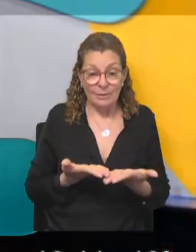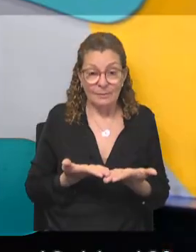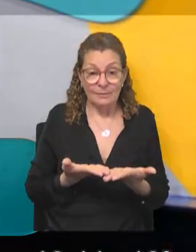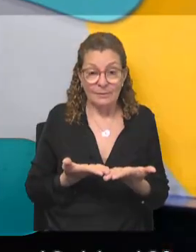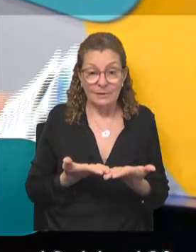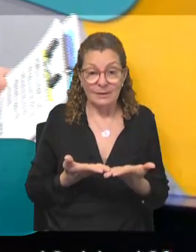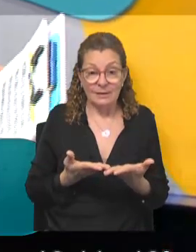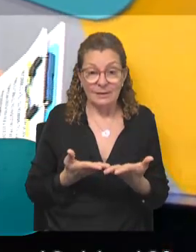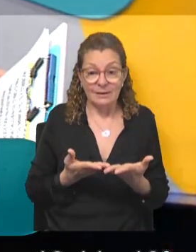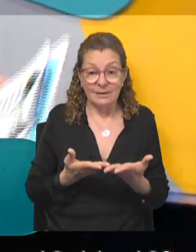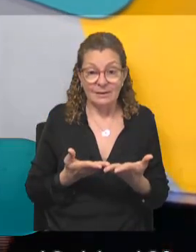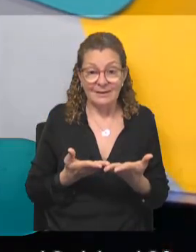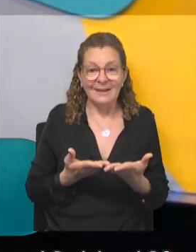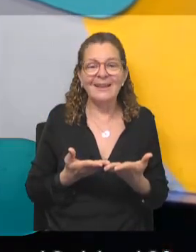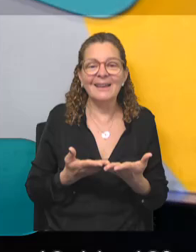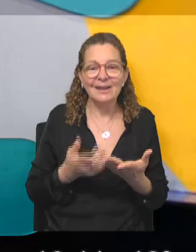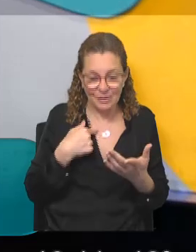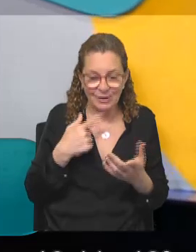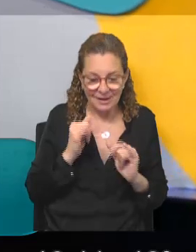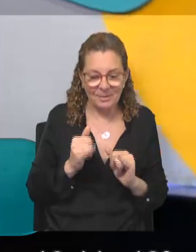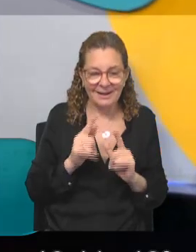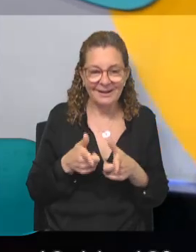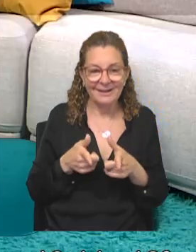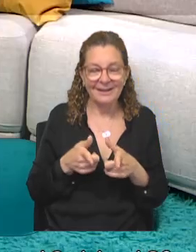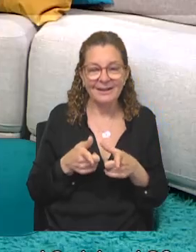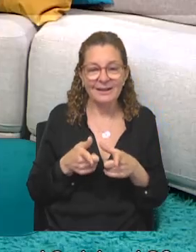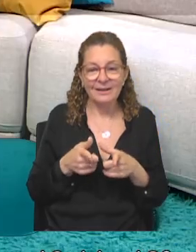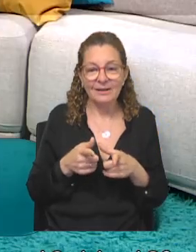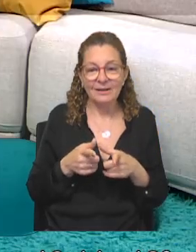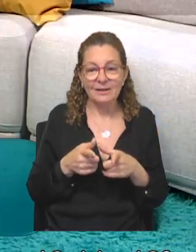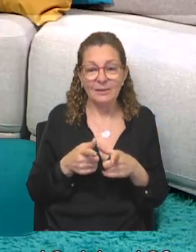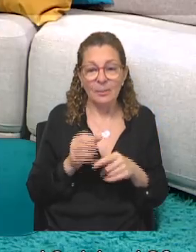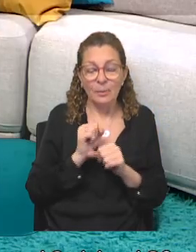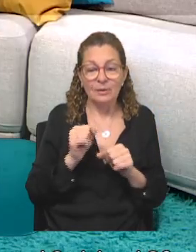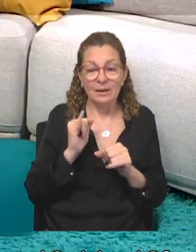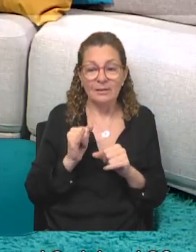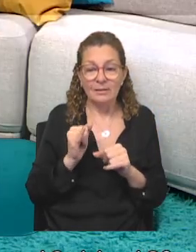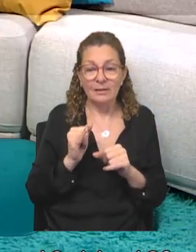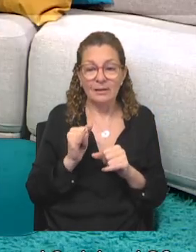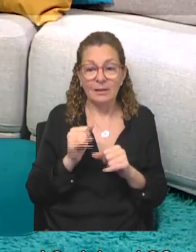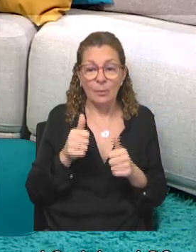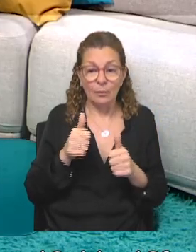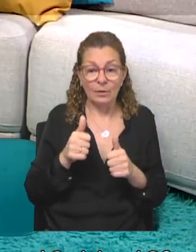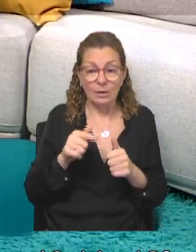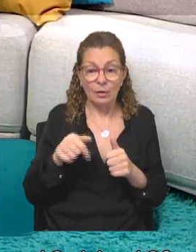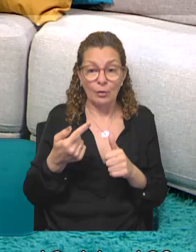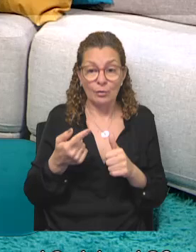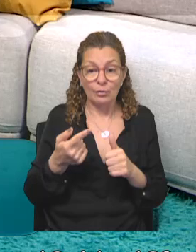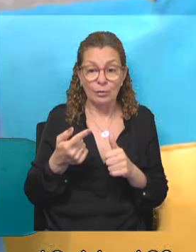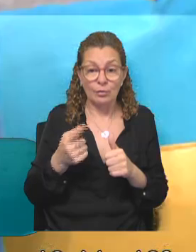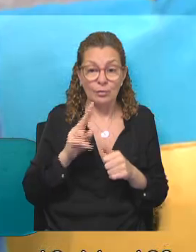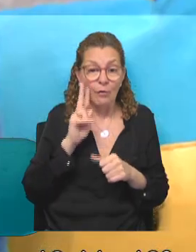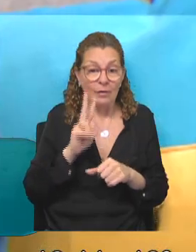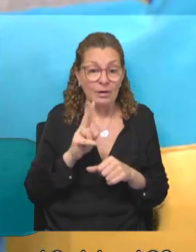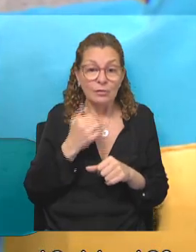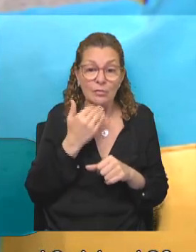Bueno, pero tengo el síndrome de... Sí, de sos. No, y aunque no llenes, porque podría ser que está muy bien y el otro no lo ve.